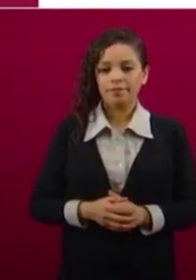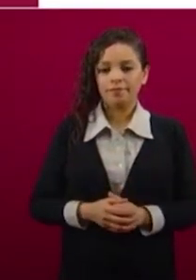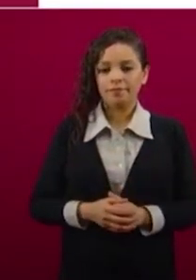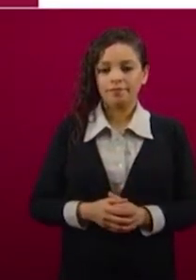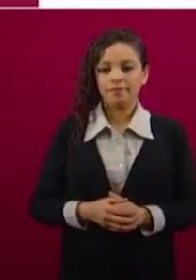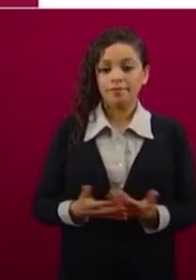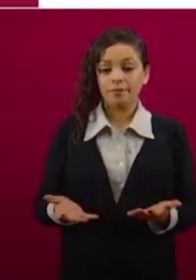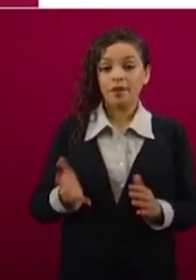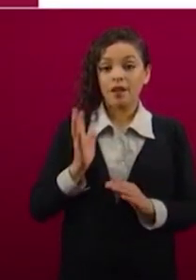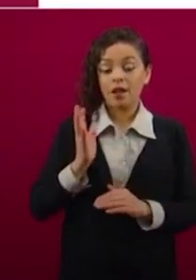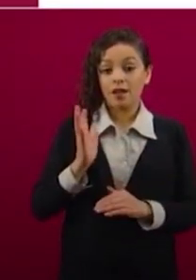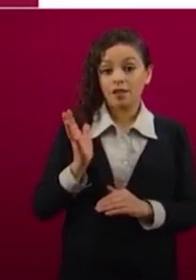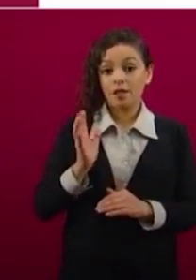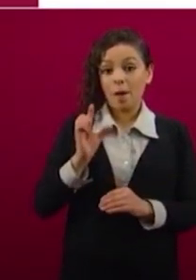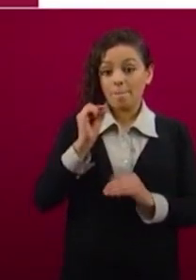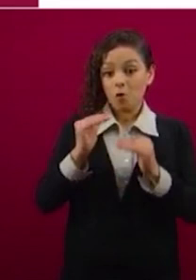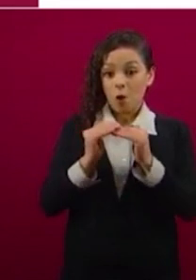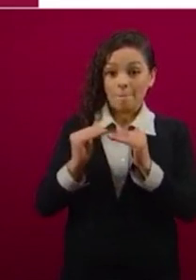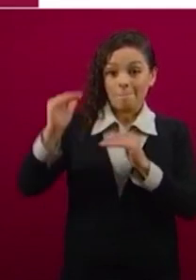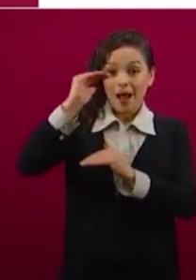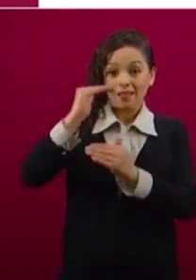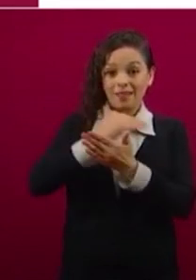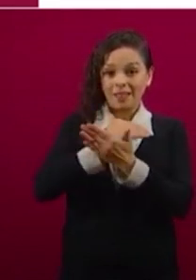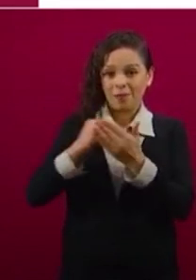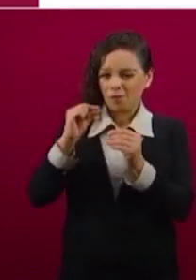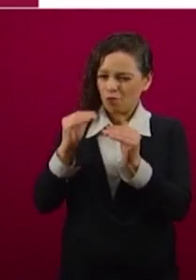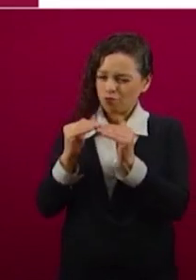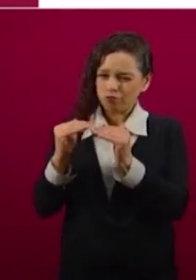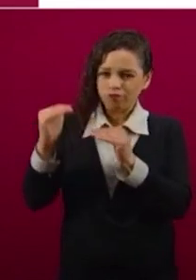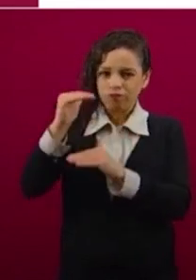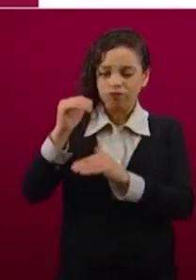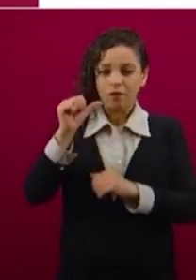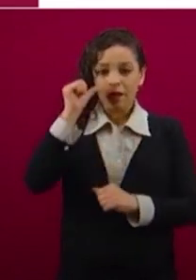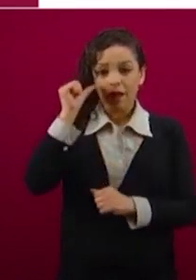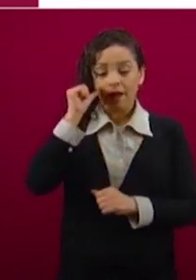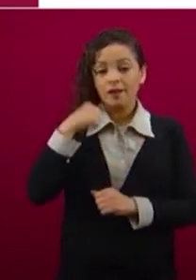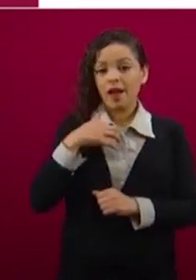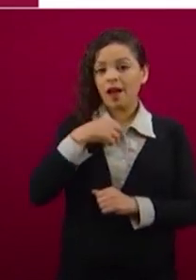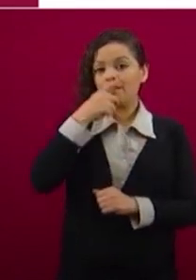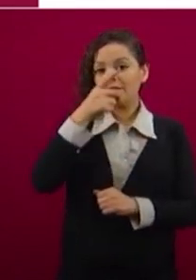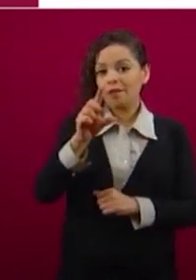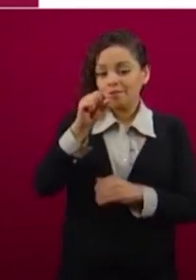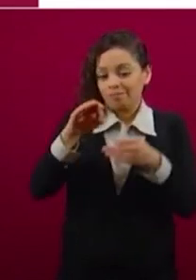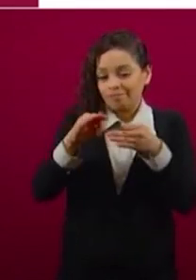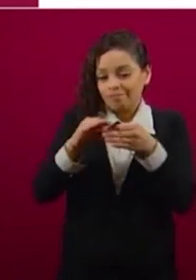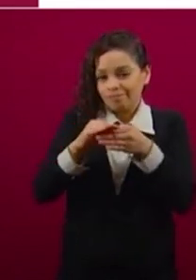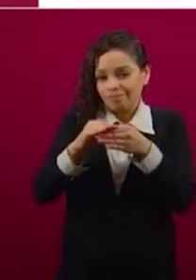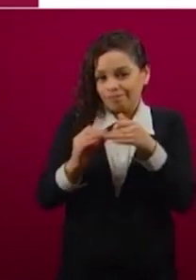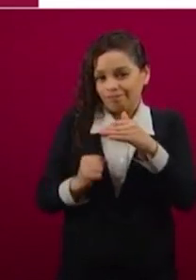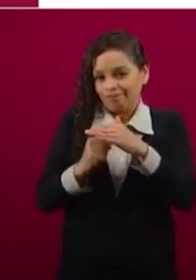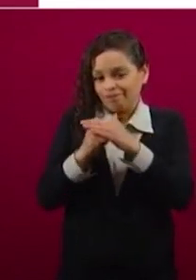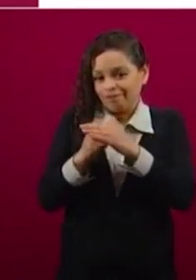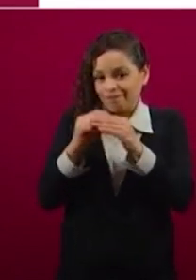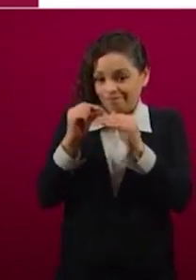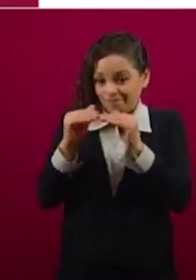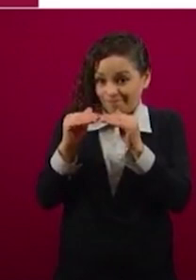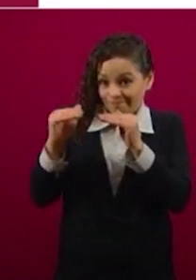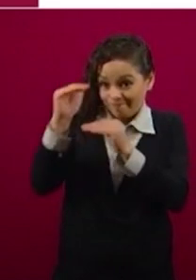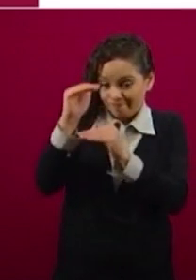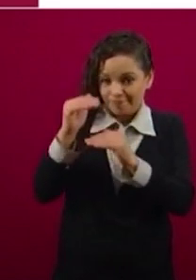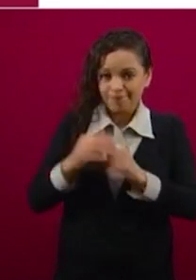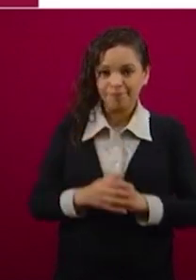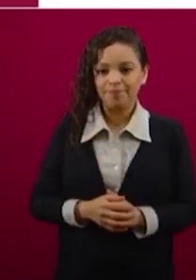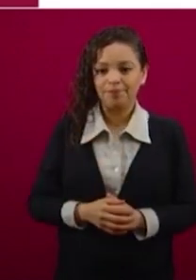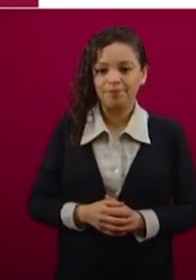la mitad. Ayer ya anunciábamos que estábamos muy cerca de la mitad de la meta. Ese medio camino ya